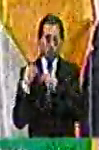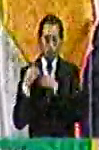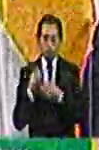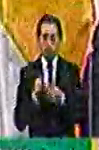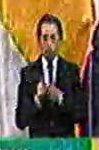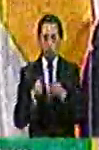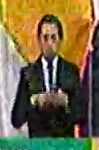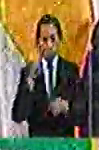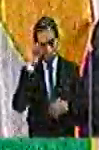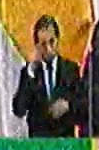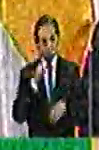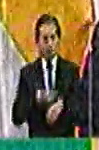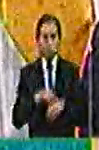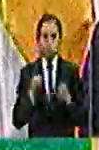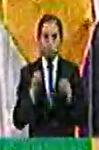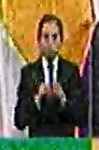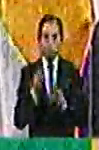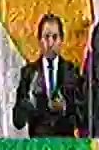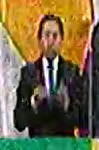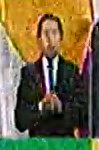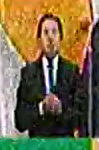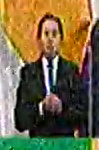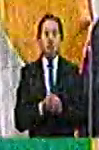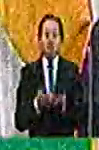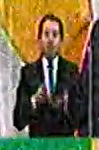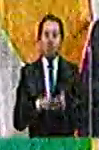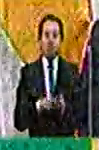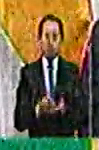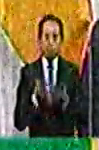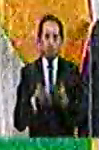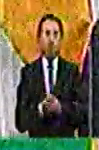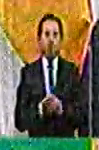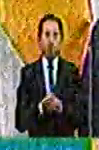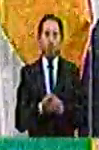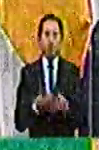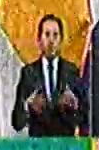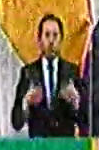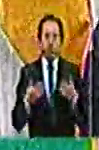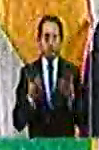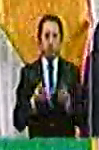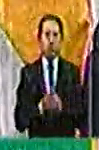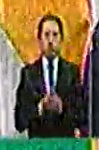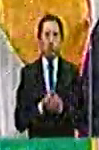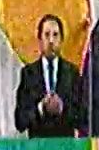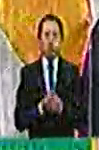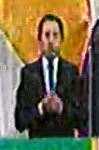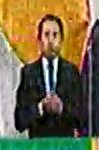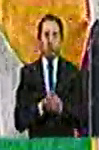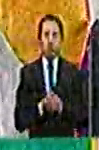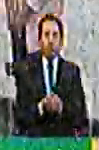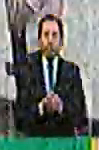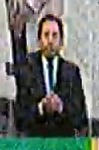mando del Estado por más tiempo. En todo caso, Adriana, muy contento.